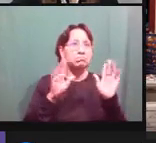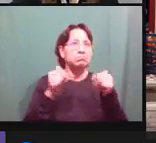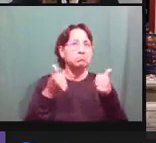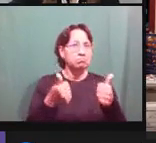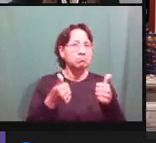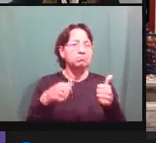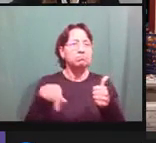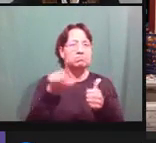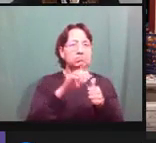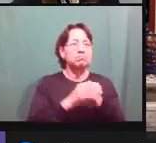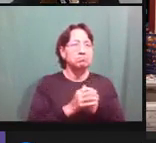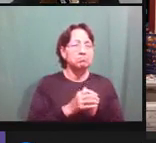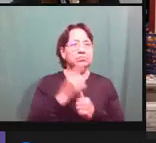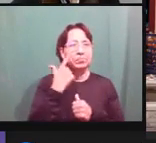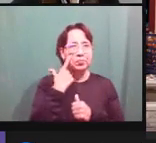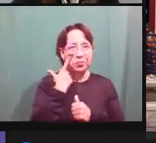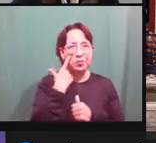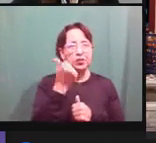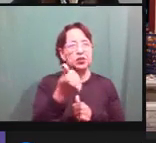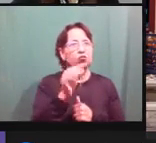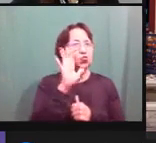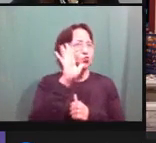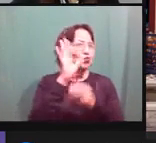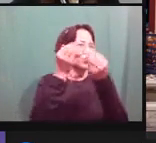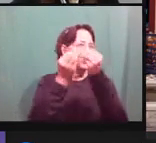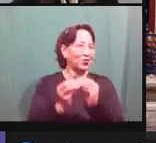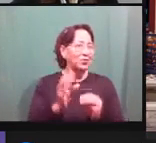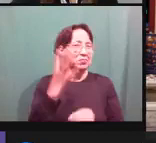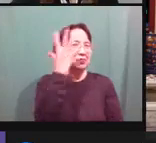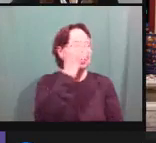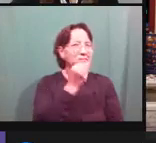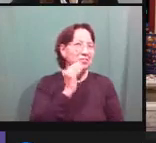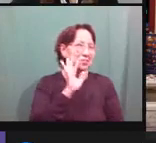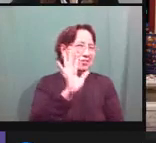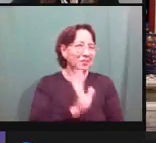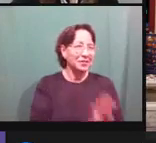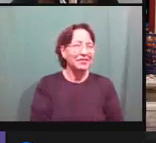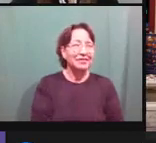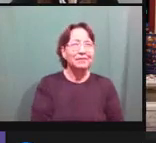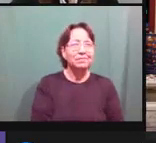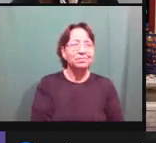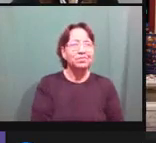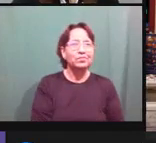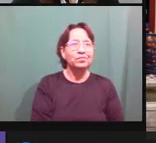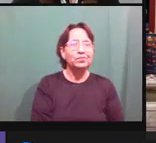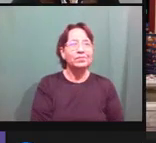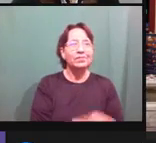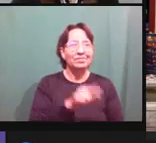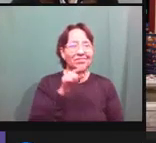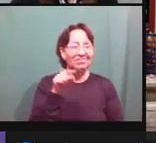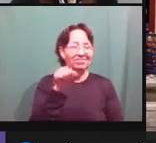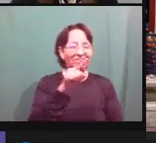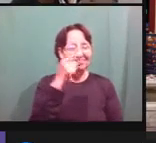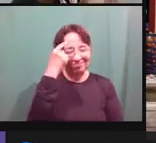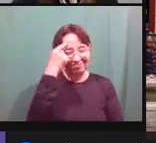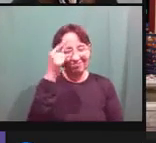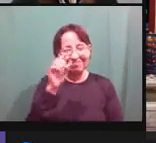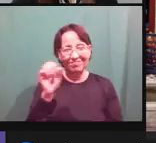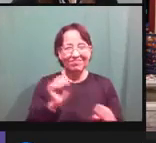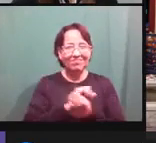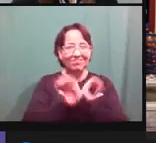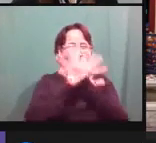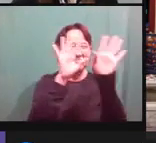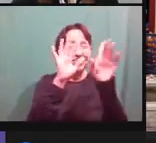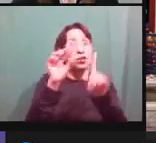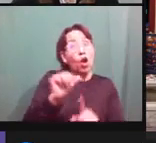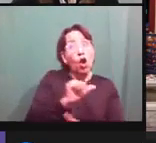tienen una lectura muy particular, muy bonita también, y creo que la tienen clara en el sentido de que, a diferencia de